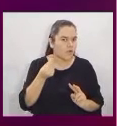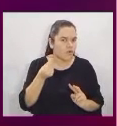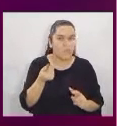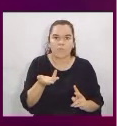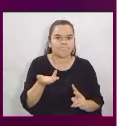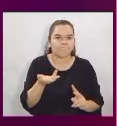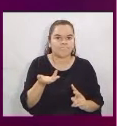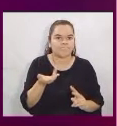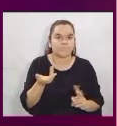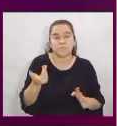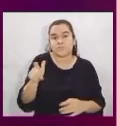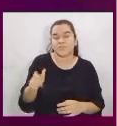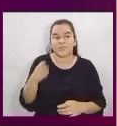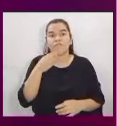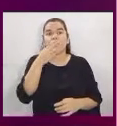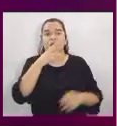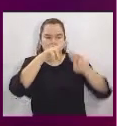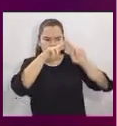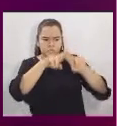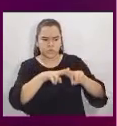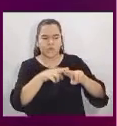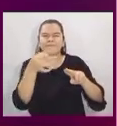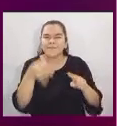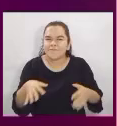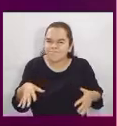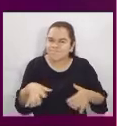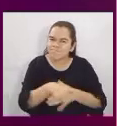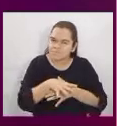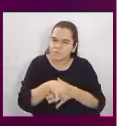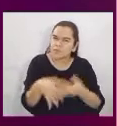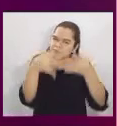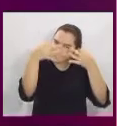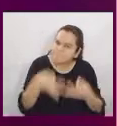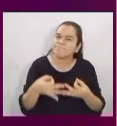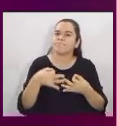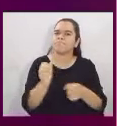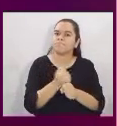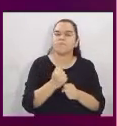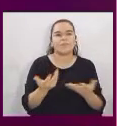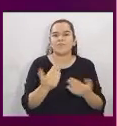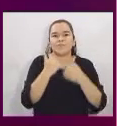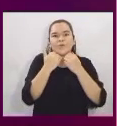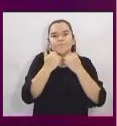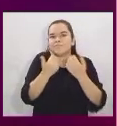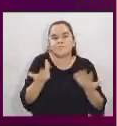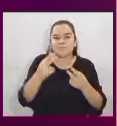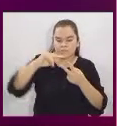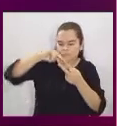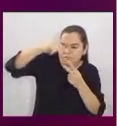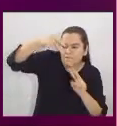tanto uno va a hacerse un análisis y no le pueden definir exactamente, no le pueden dar